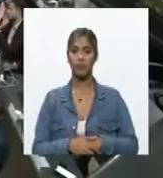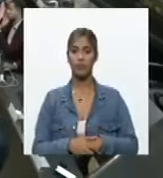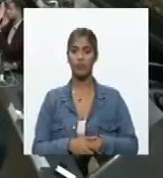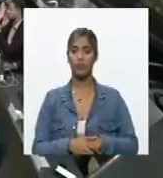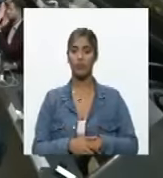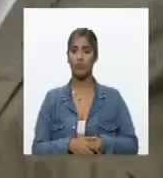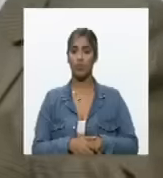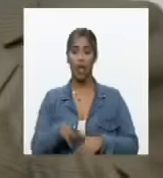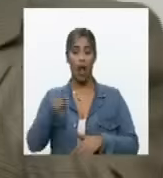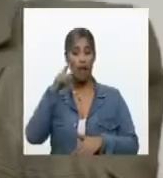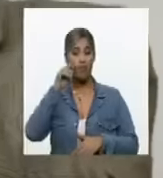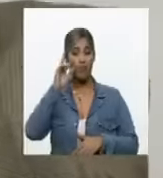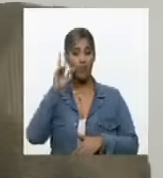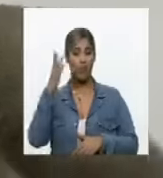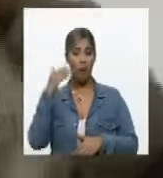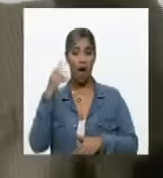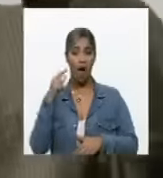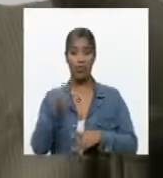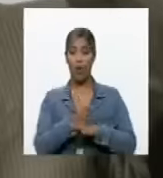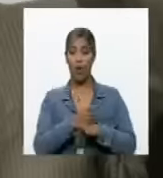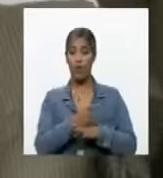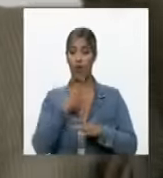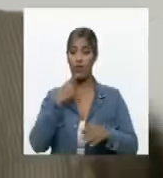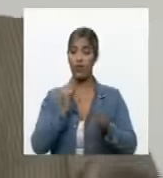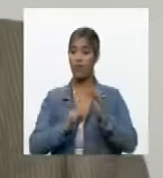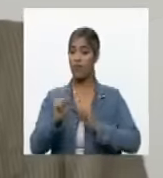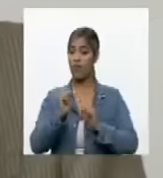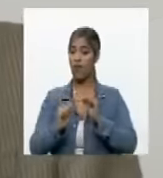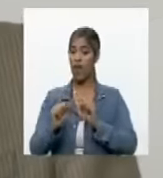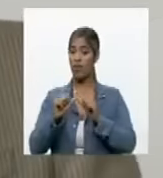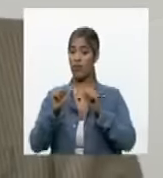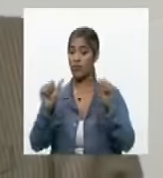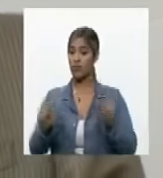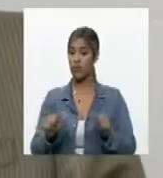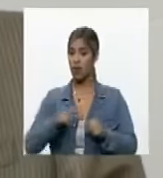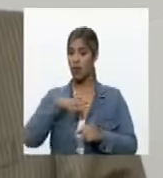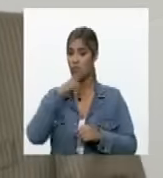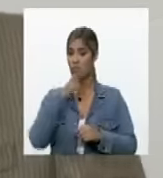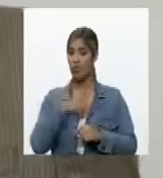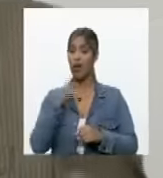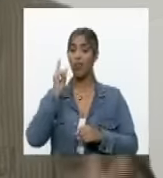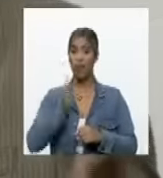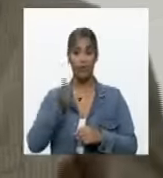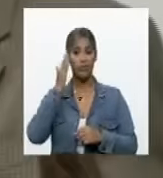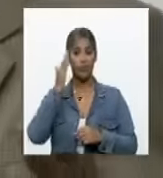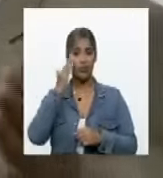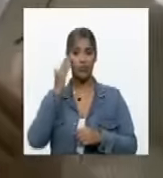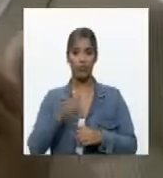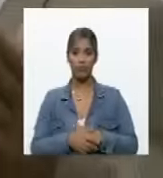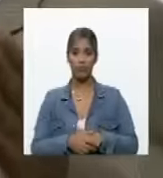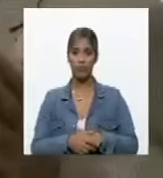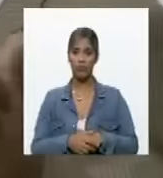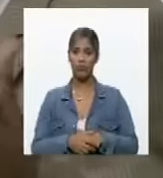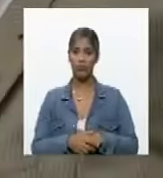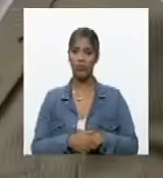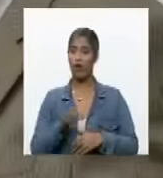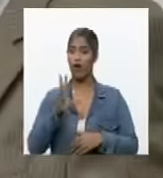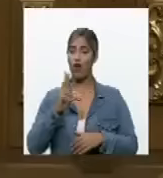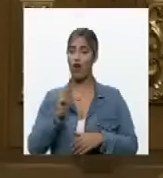viudos de la Cuarta República y los dirigentes que defienden ese sistema oprobioso deberían saber que no se